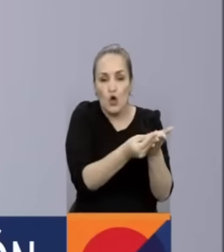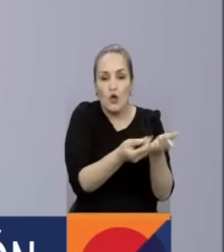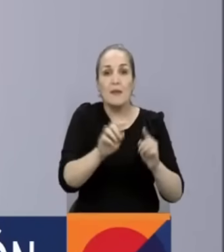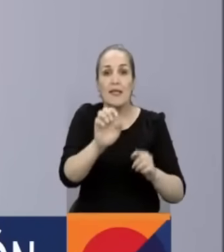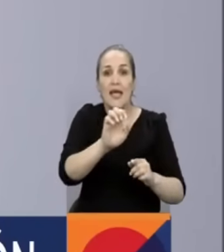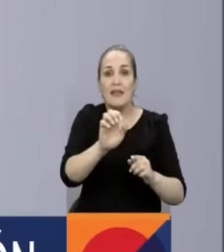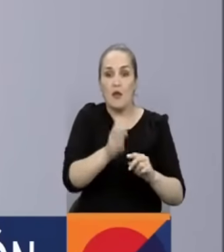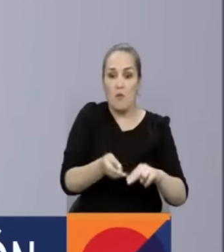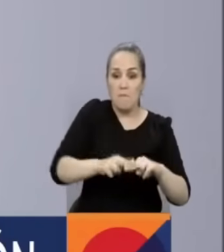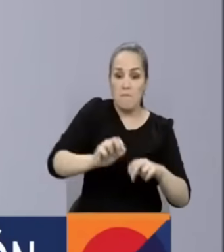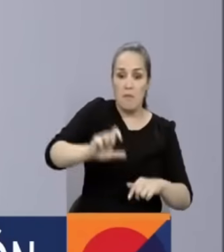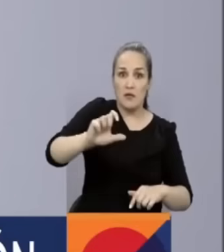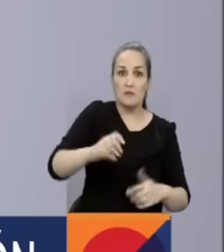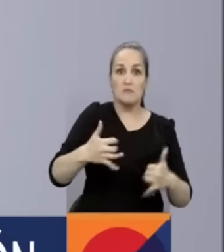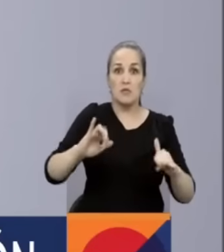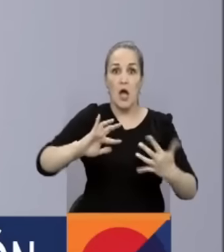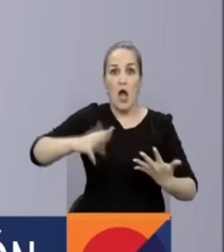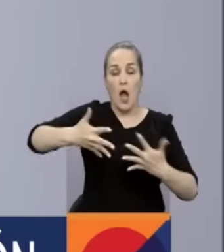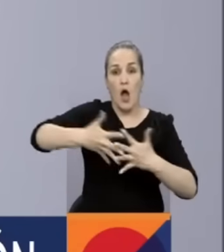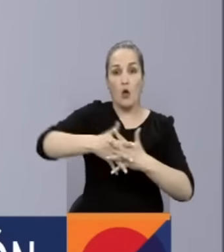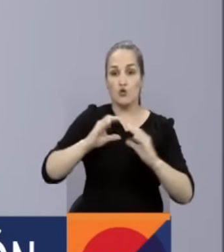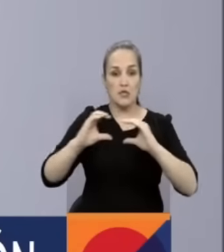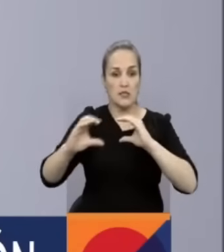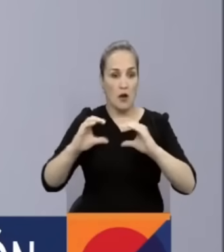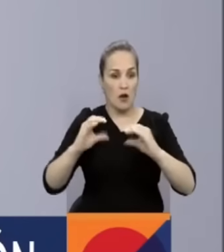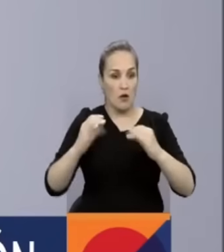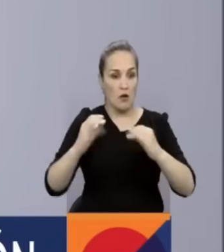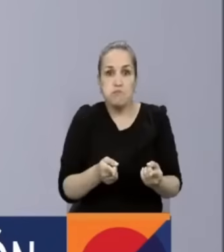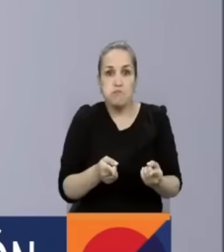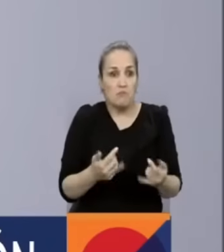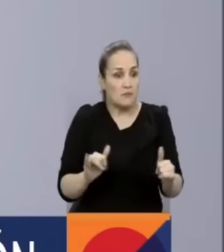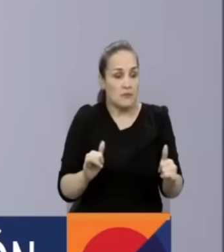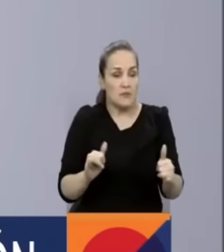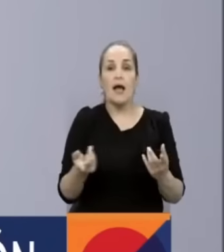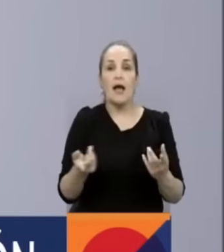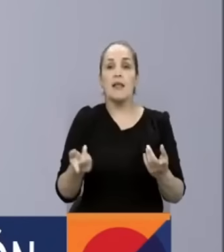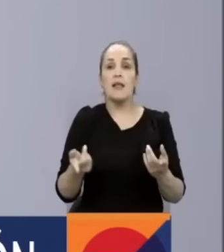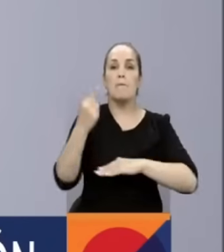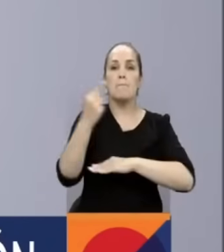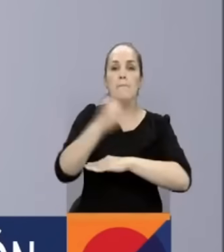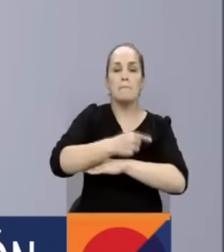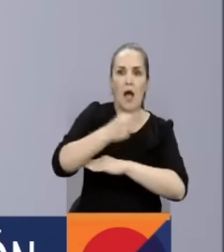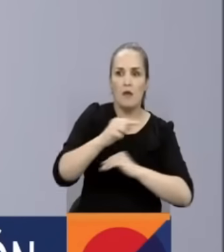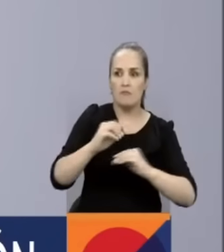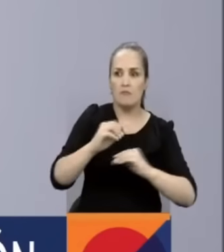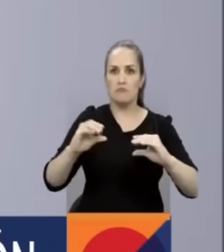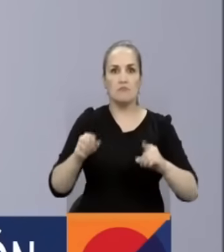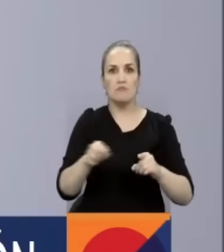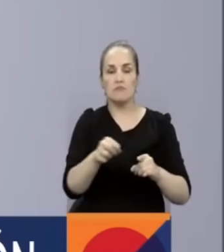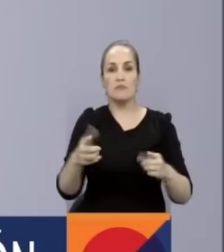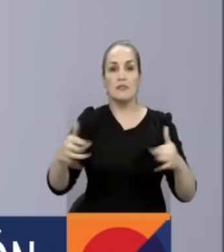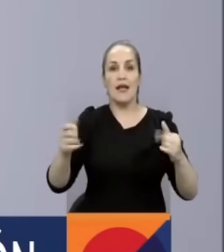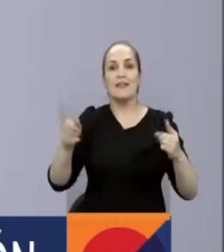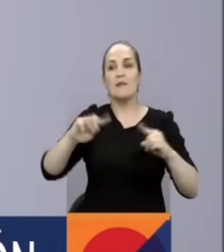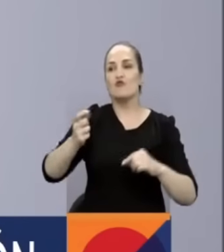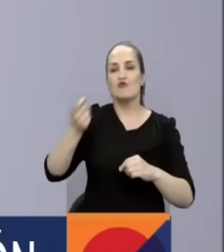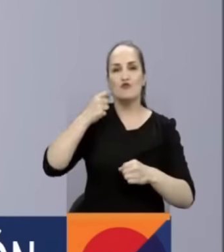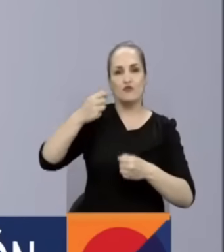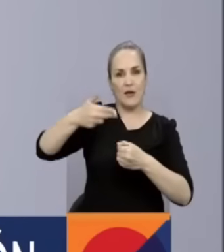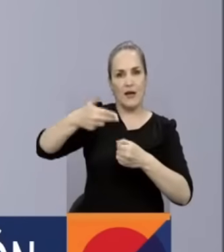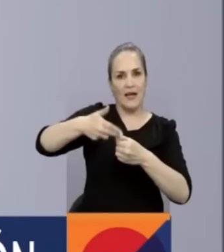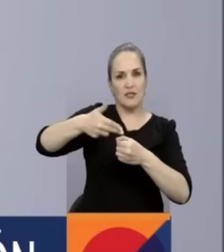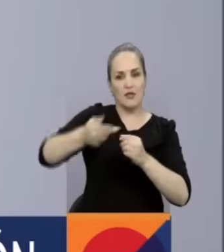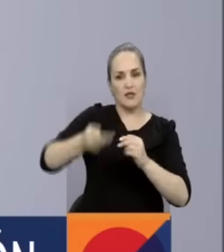de enero, el ajuste de salarios, el ajuste de peajes, el último ajuste de gasolina,